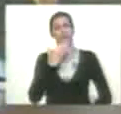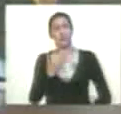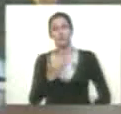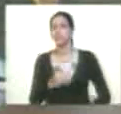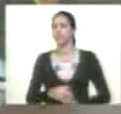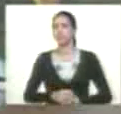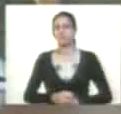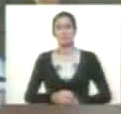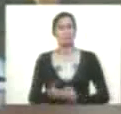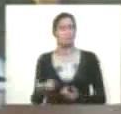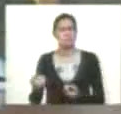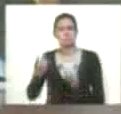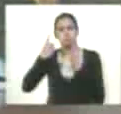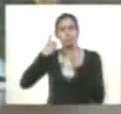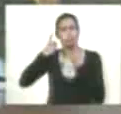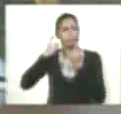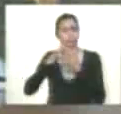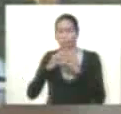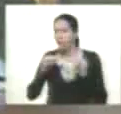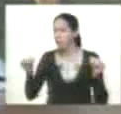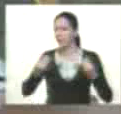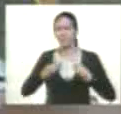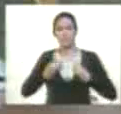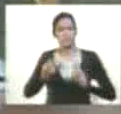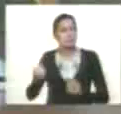Gracias por todo lo que nos ha dado en la vida.